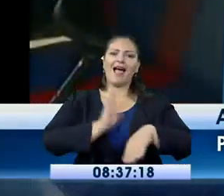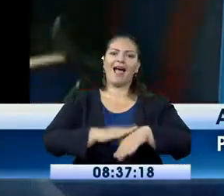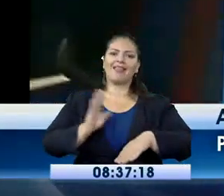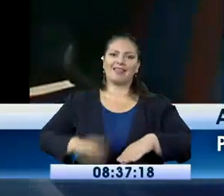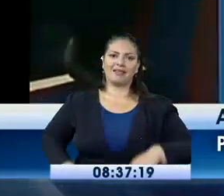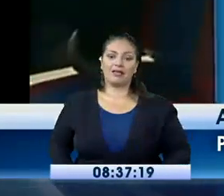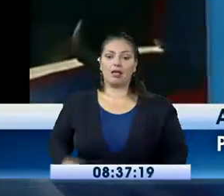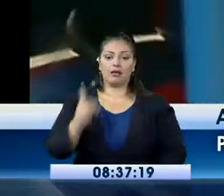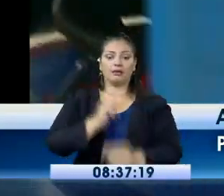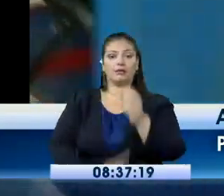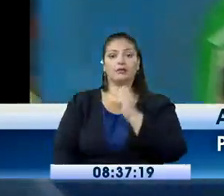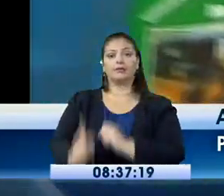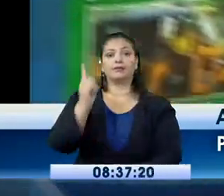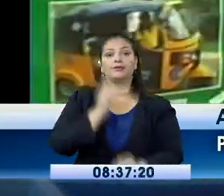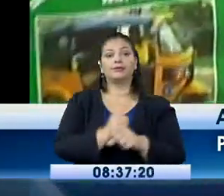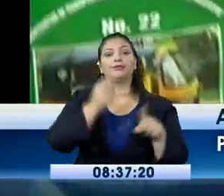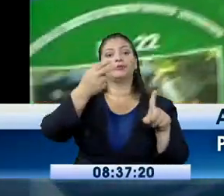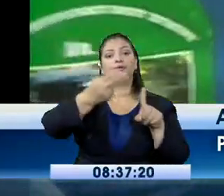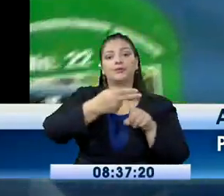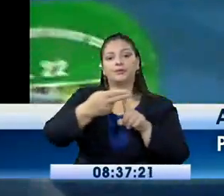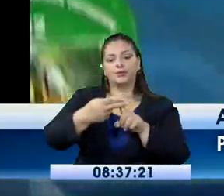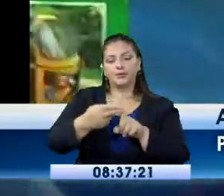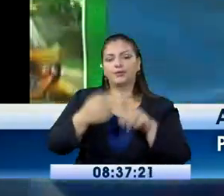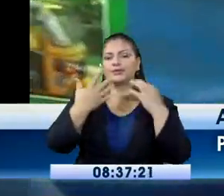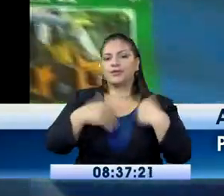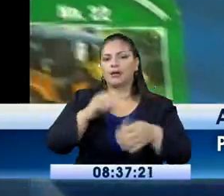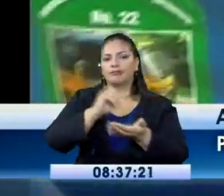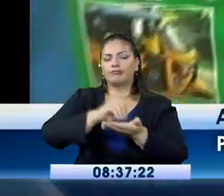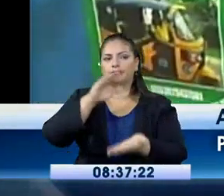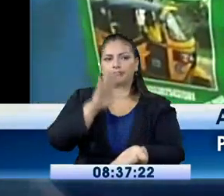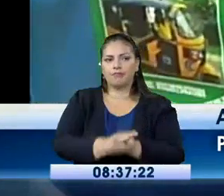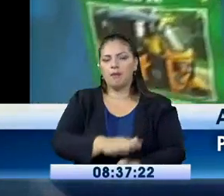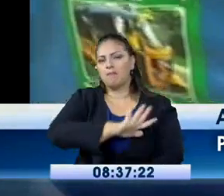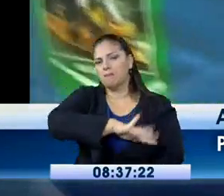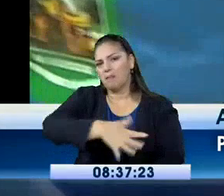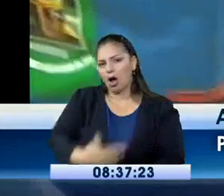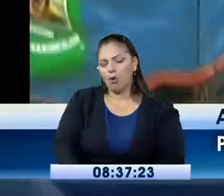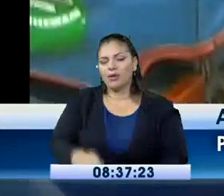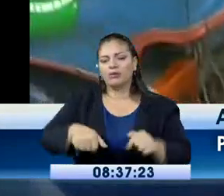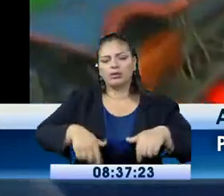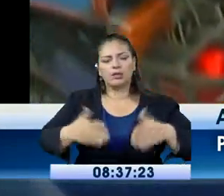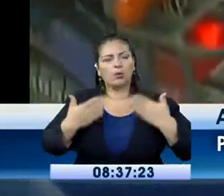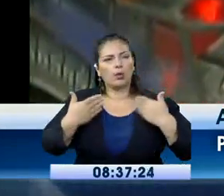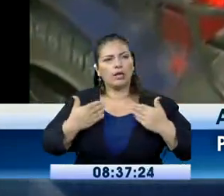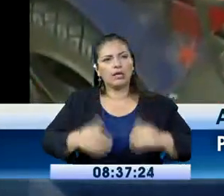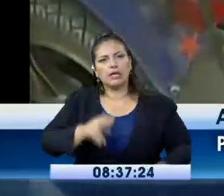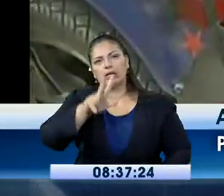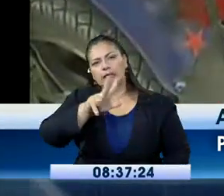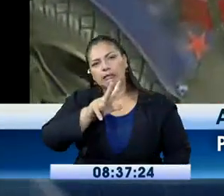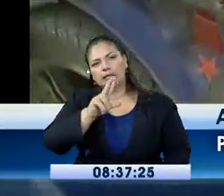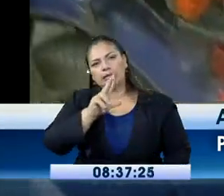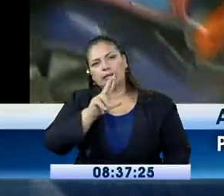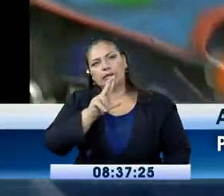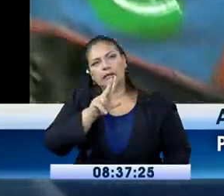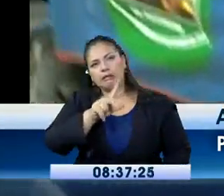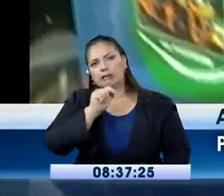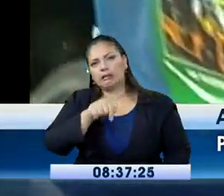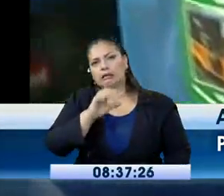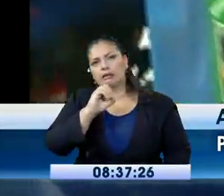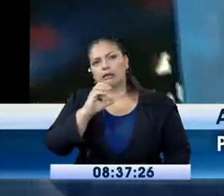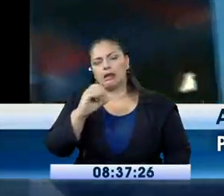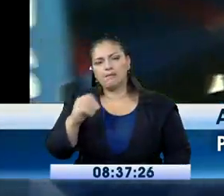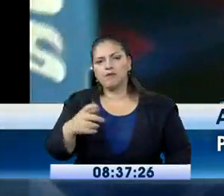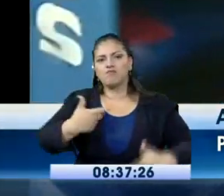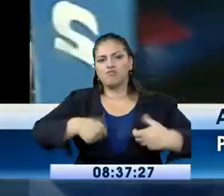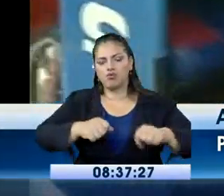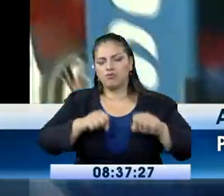que alrededor de 3.000 tricimotos son las que van a dar servicio en Guayaquil, 254 en Pozora y 20 en